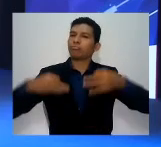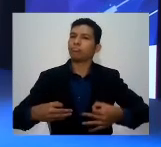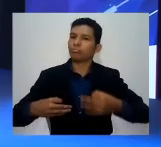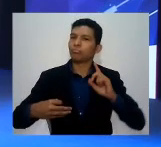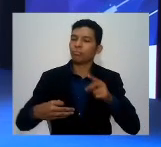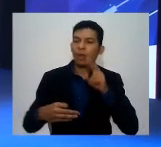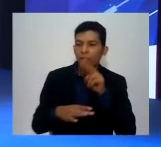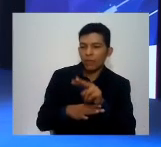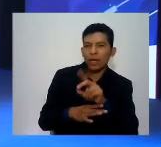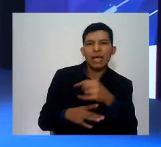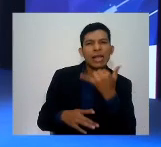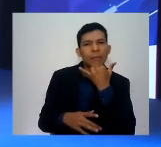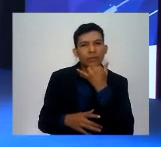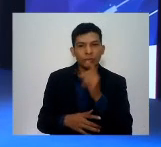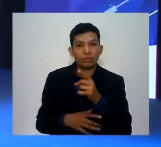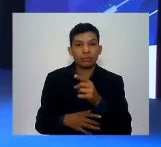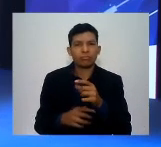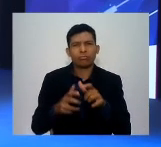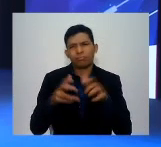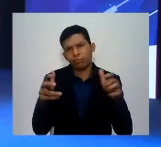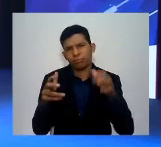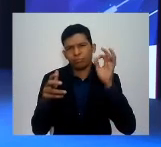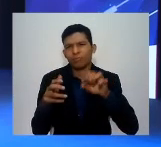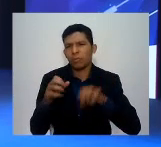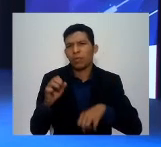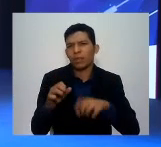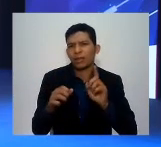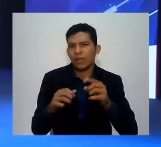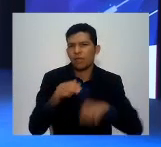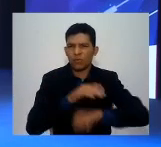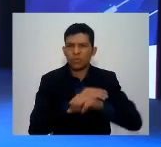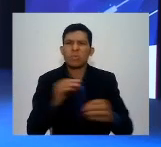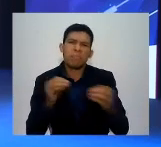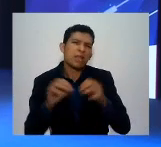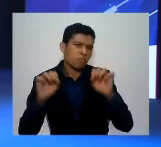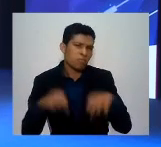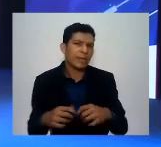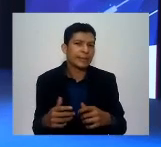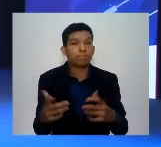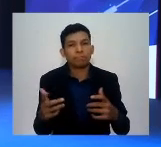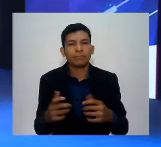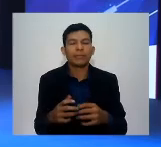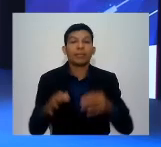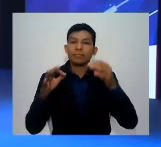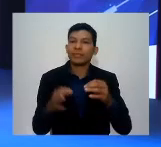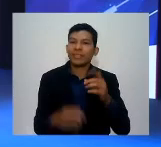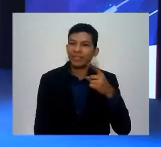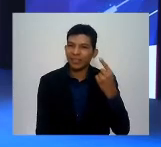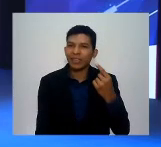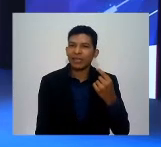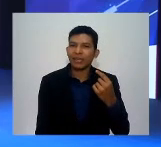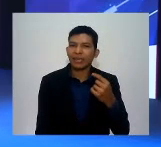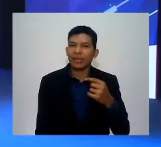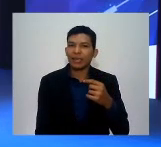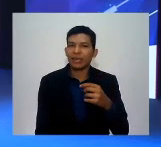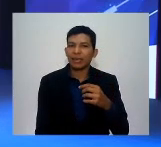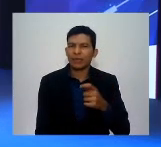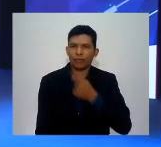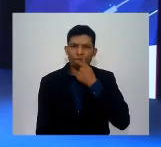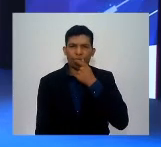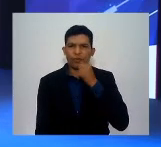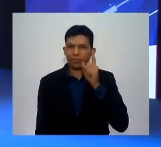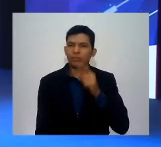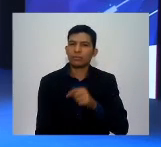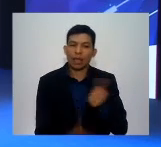oxígeno máximo que podemos tener. Y eso es importante, el VO2 max, ¿listo? ¿Por qué es importante conocer eso? Porque dependiendo de